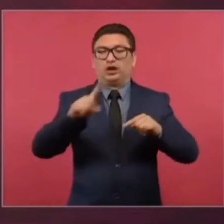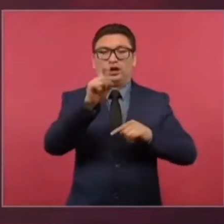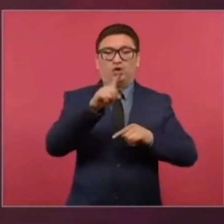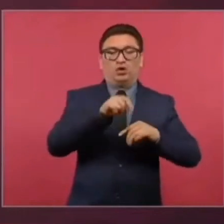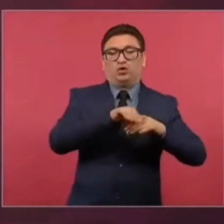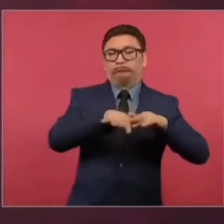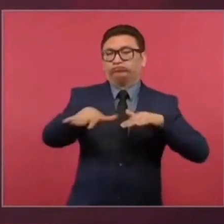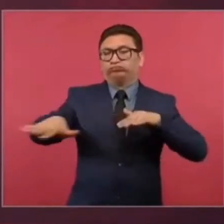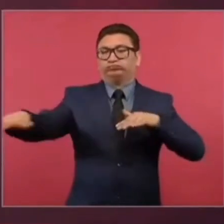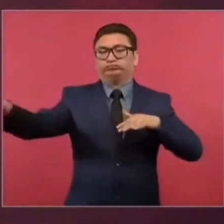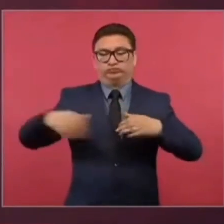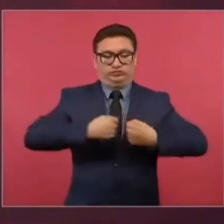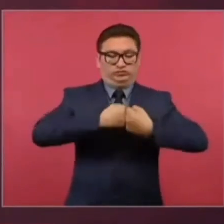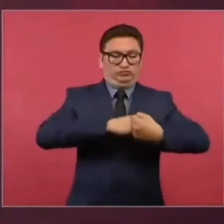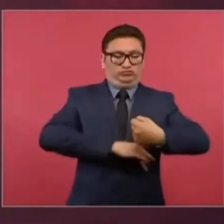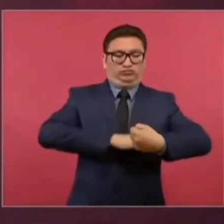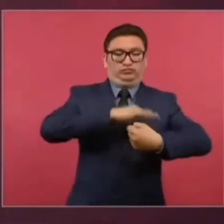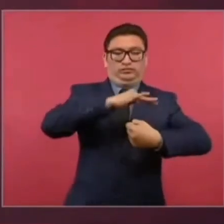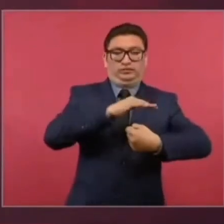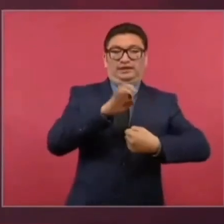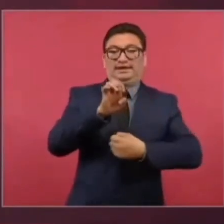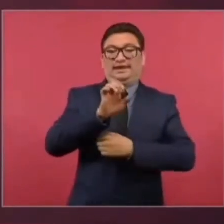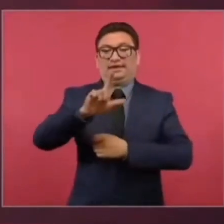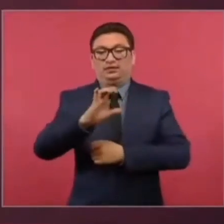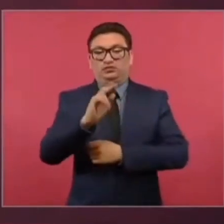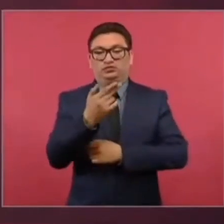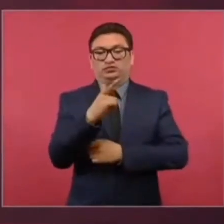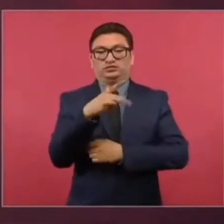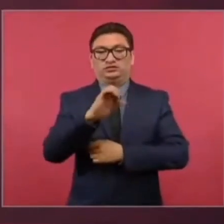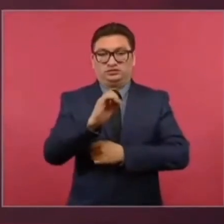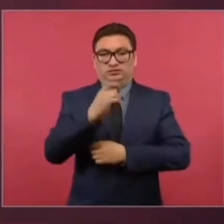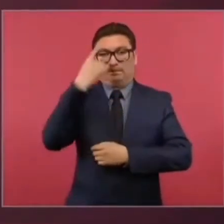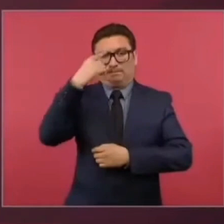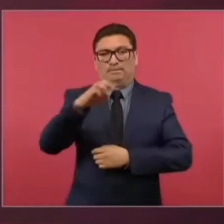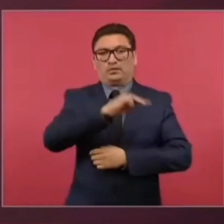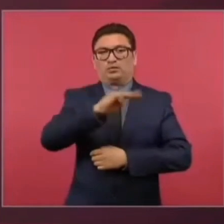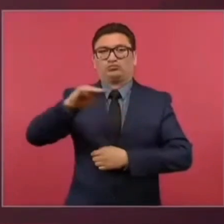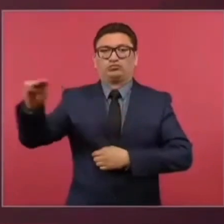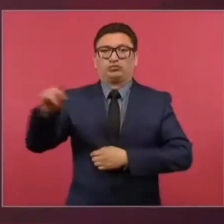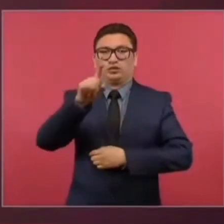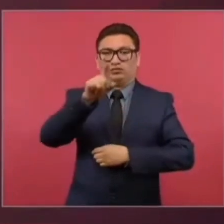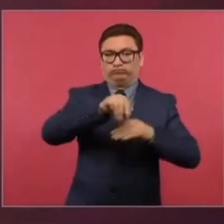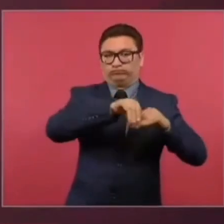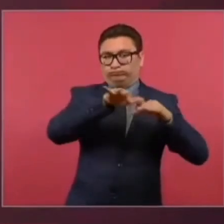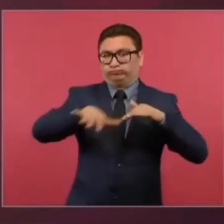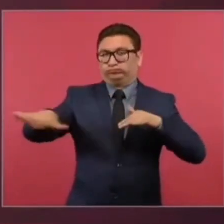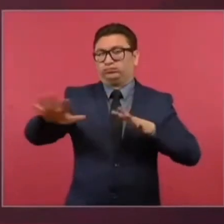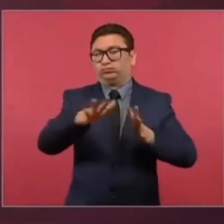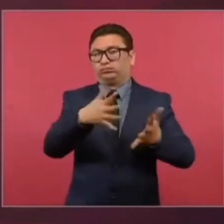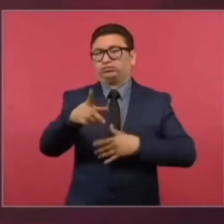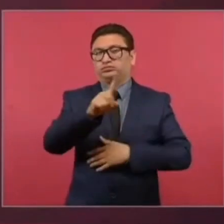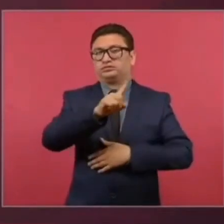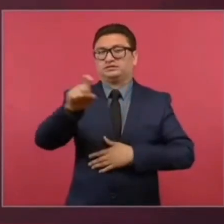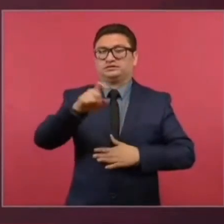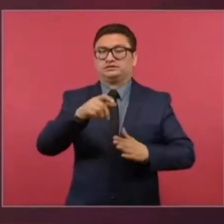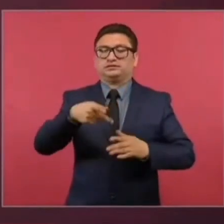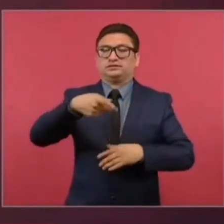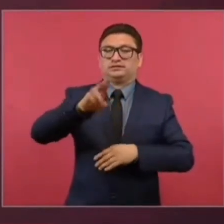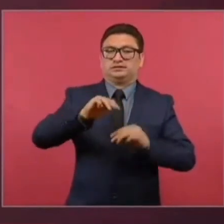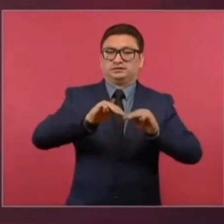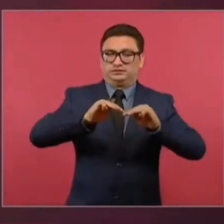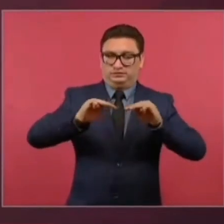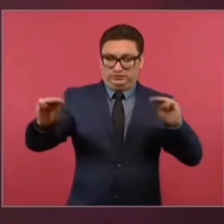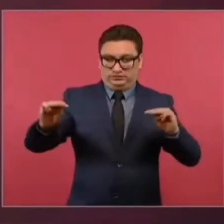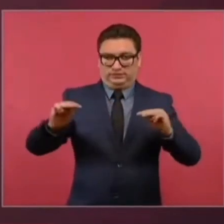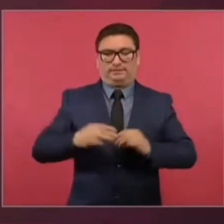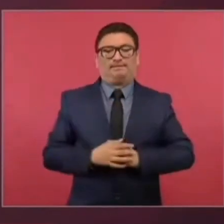presa del Cuchillo a Monterrey. Son como 100 kilómetros. Y